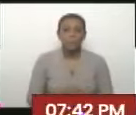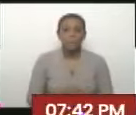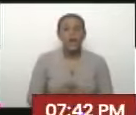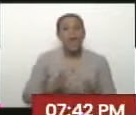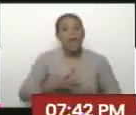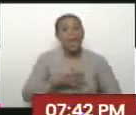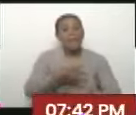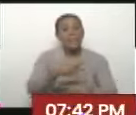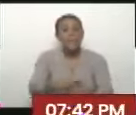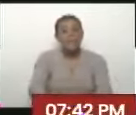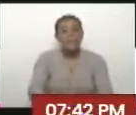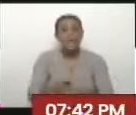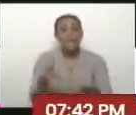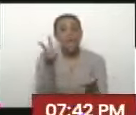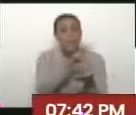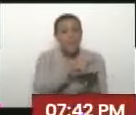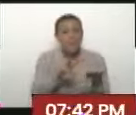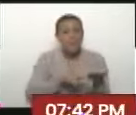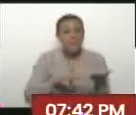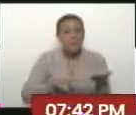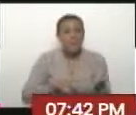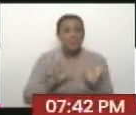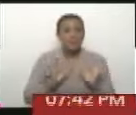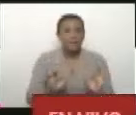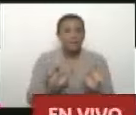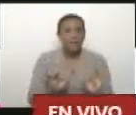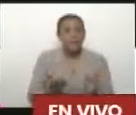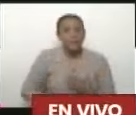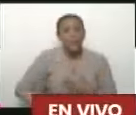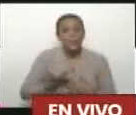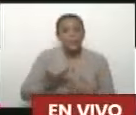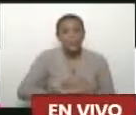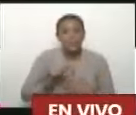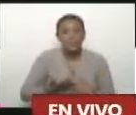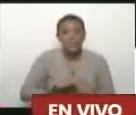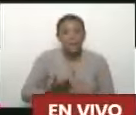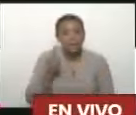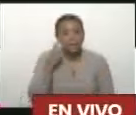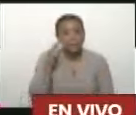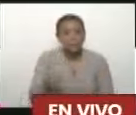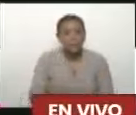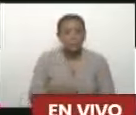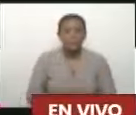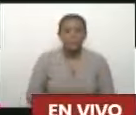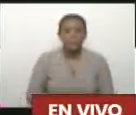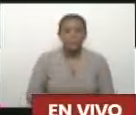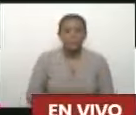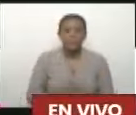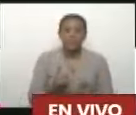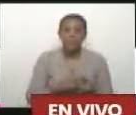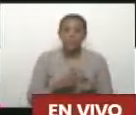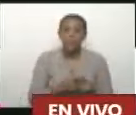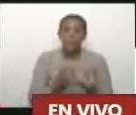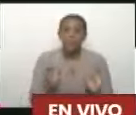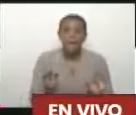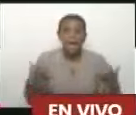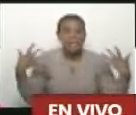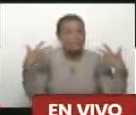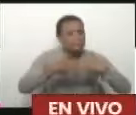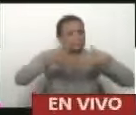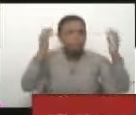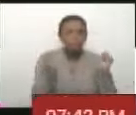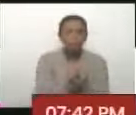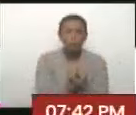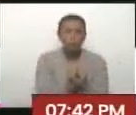iniciativa voy a leer ahorita ese comunicado importante y bueno entonces la guerra